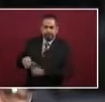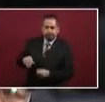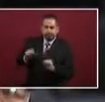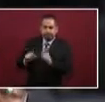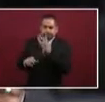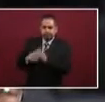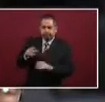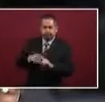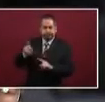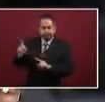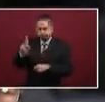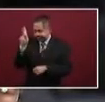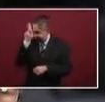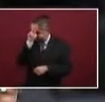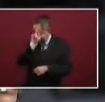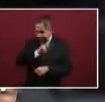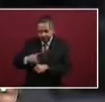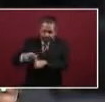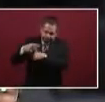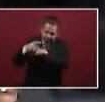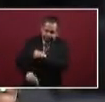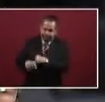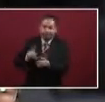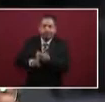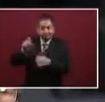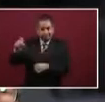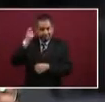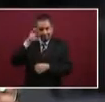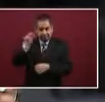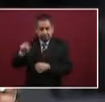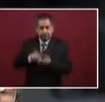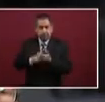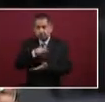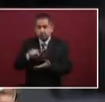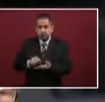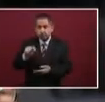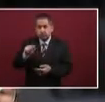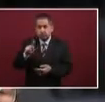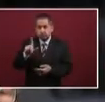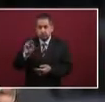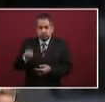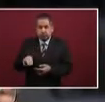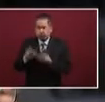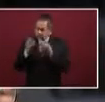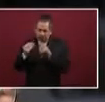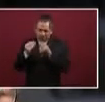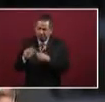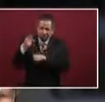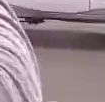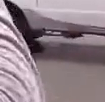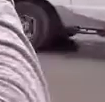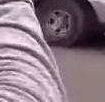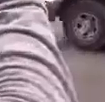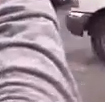El clima de terror que se vive en Quintana Roo, en Tulum sobre todo, es mucho, pero muy, muy grave.